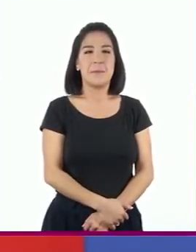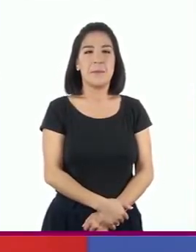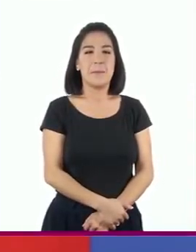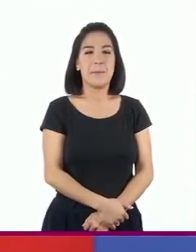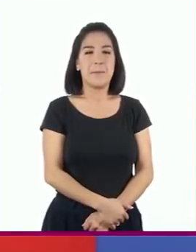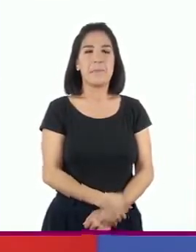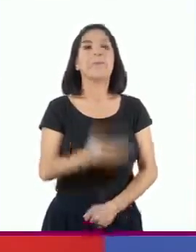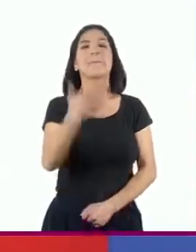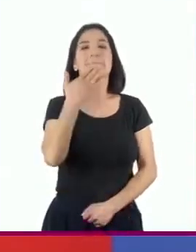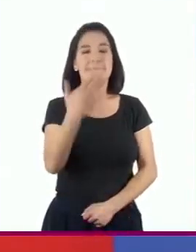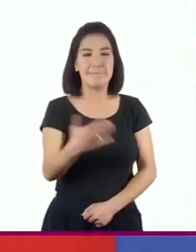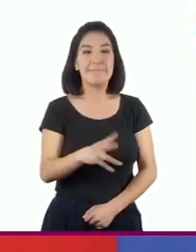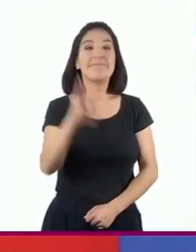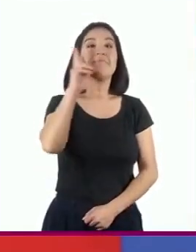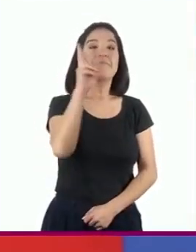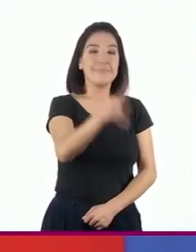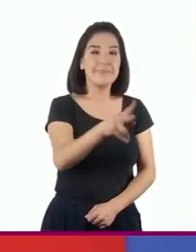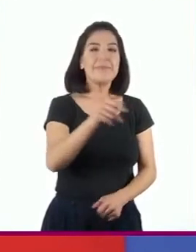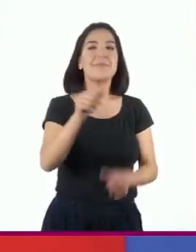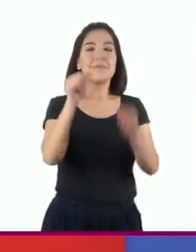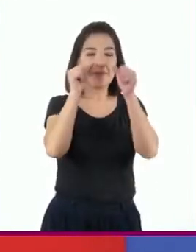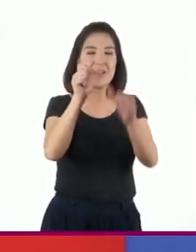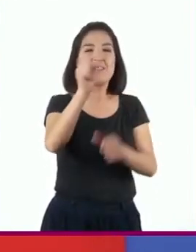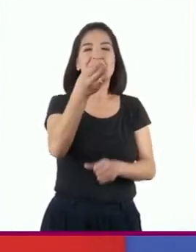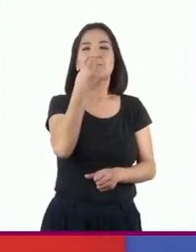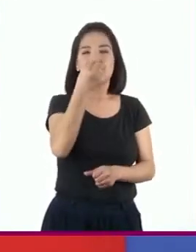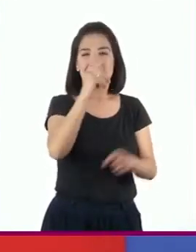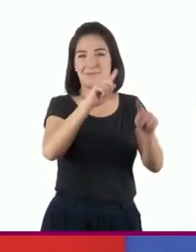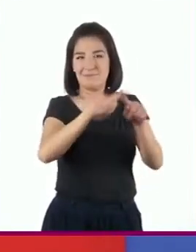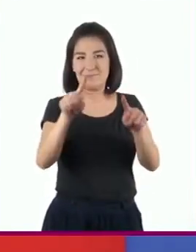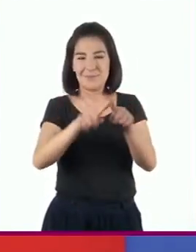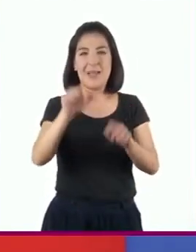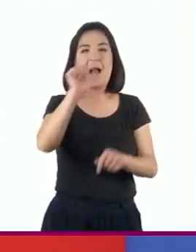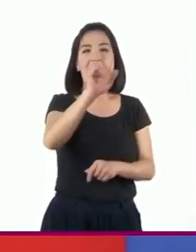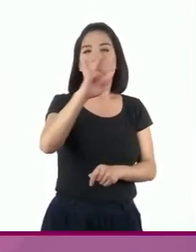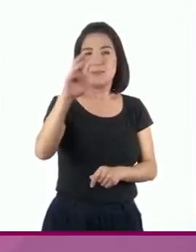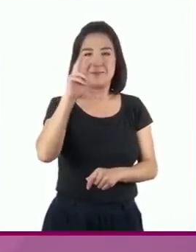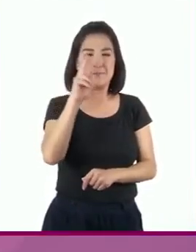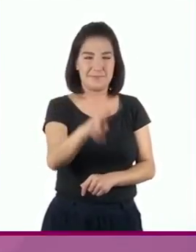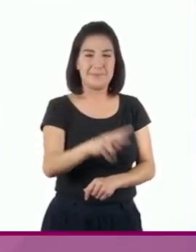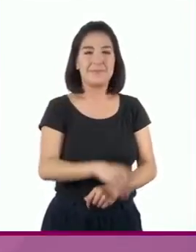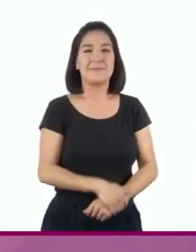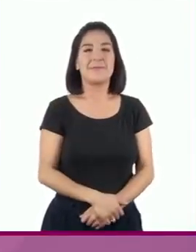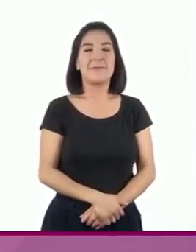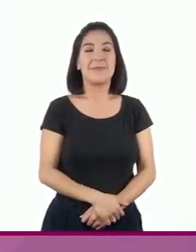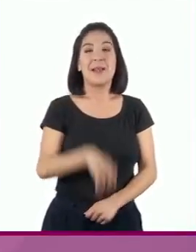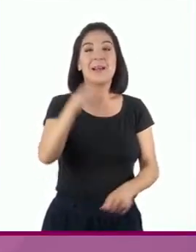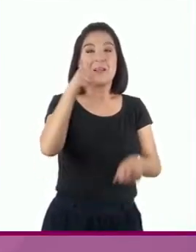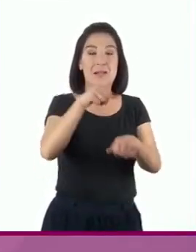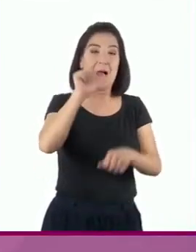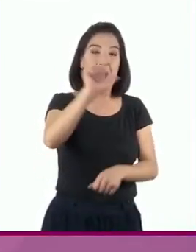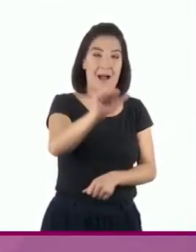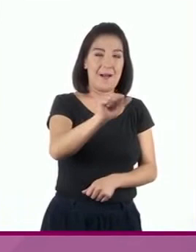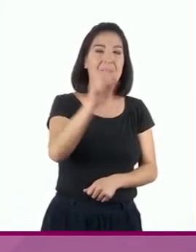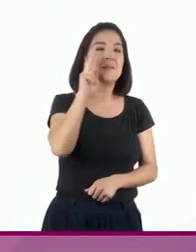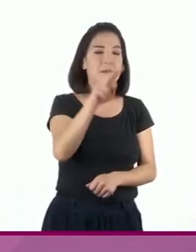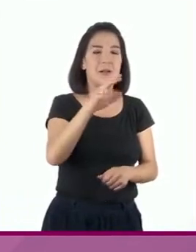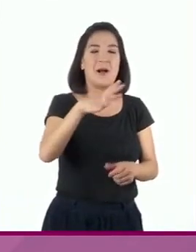alargado. Y por último, con el número 4, el pinzón terrestre mediano, con un pico pequeño y no muy largo.